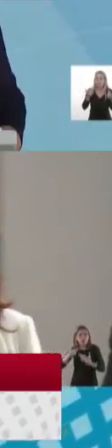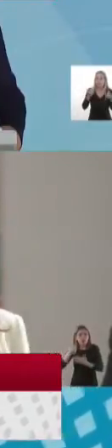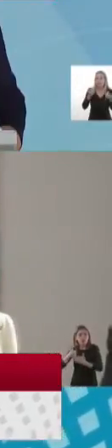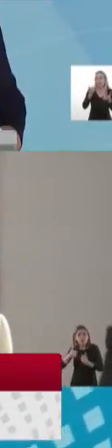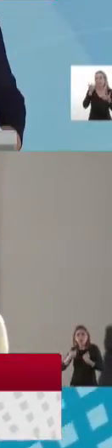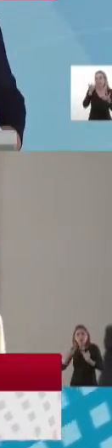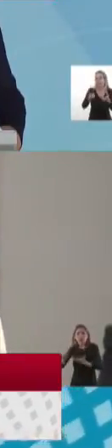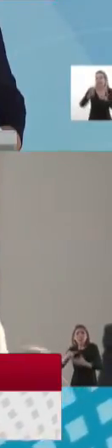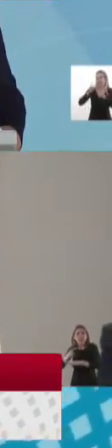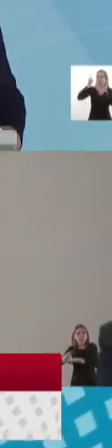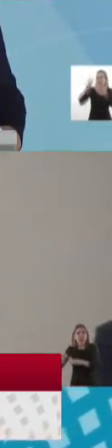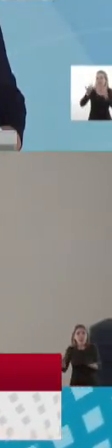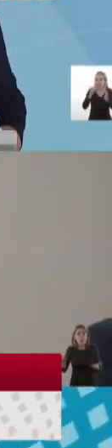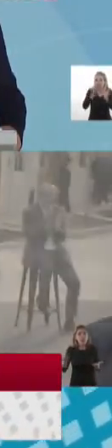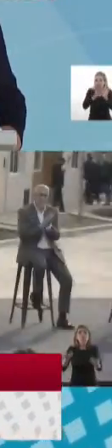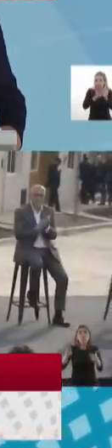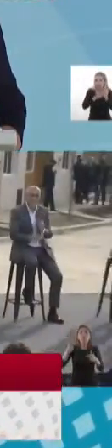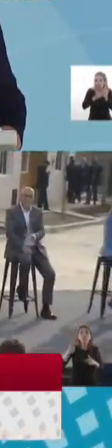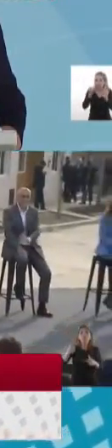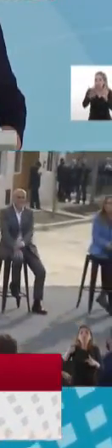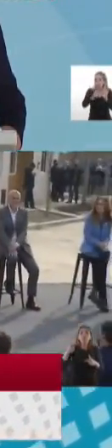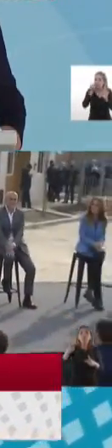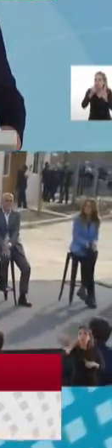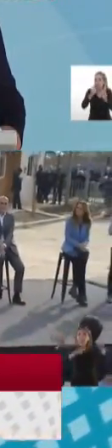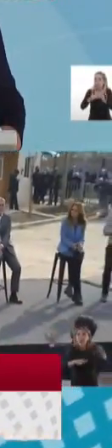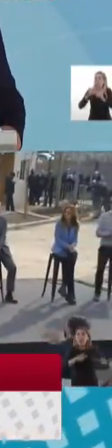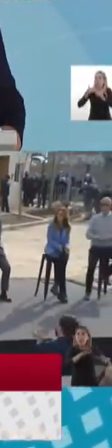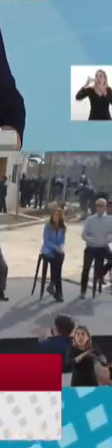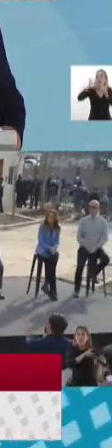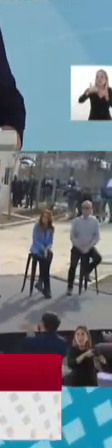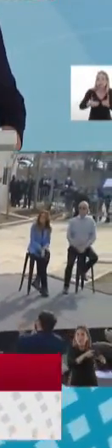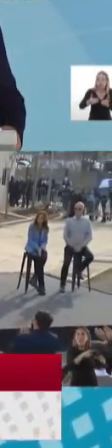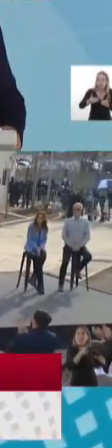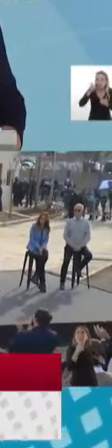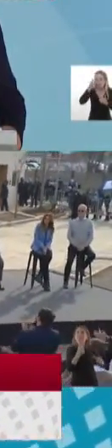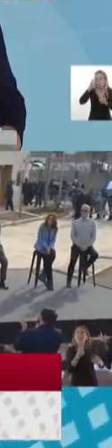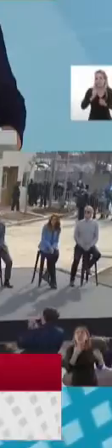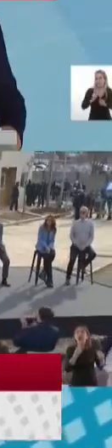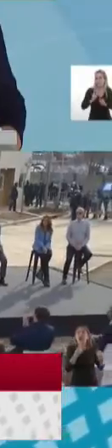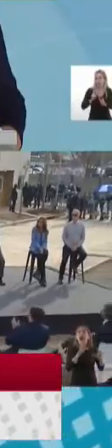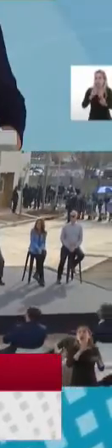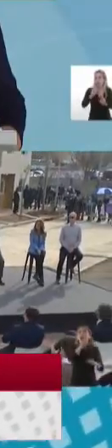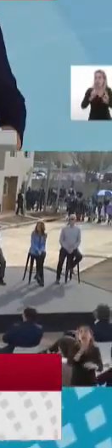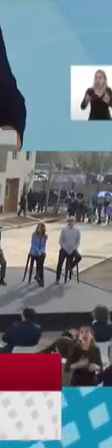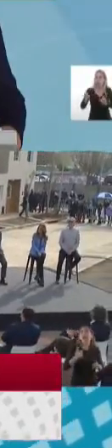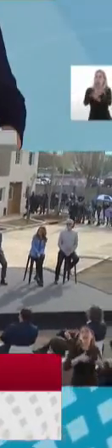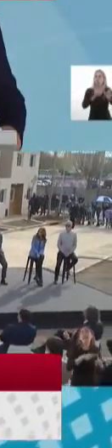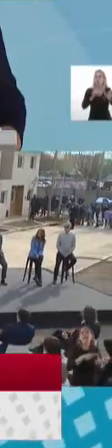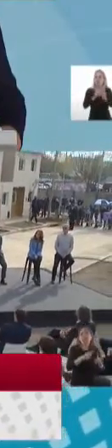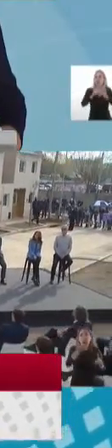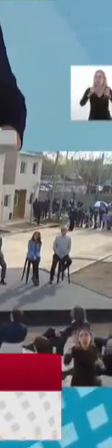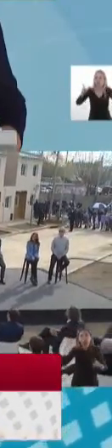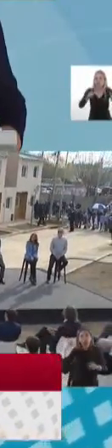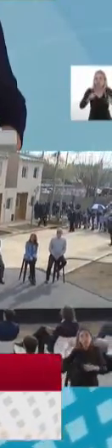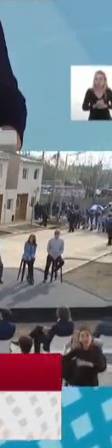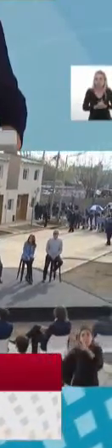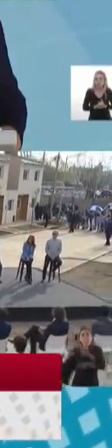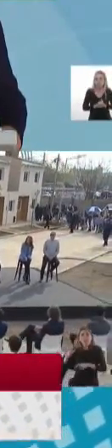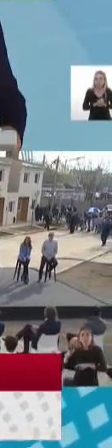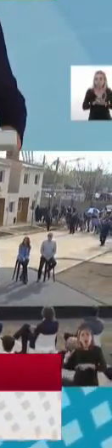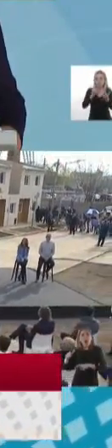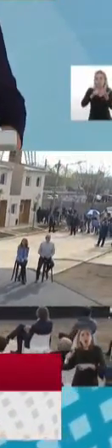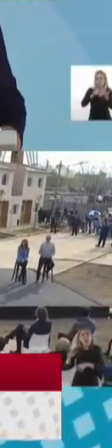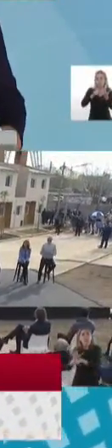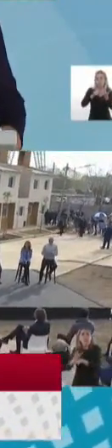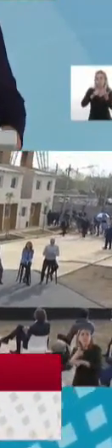montón no el artículo se llama política lucha política de desarrollo para caracterizar dos sectores sin dar nombres hay gente que sí por la lucha quiere